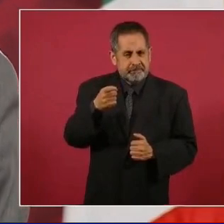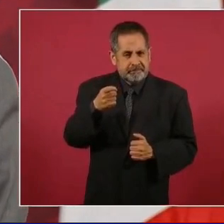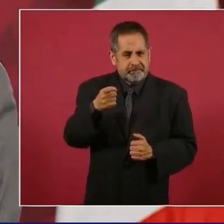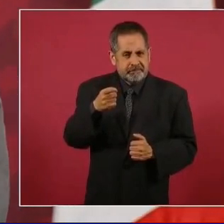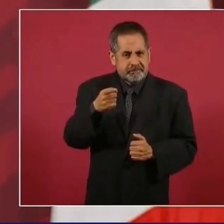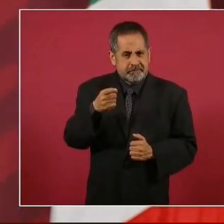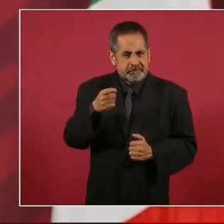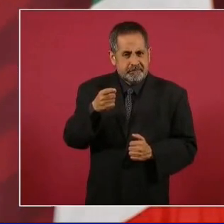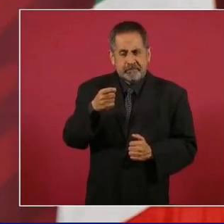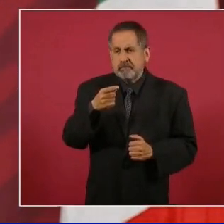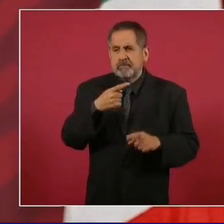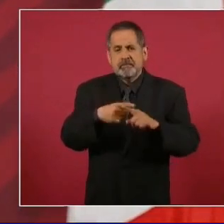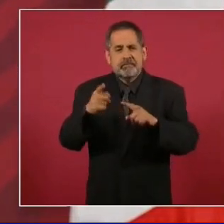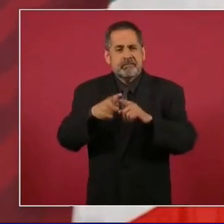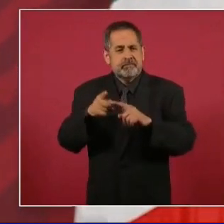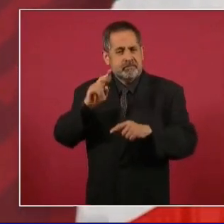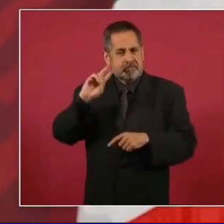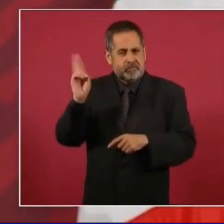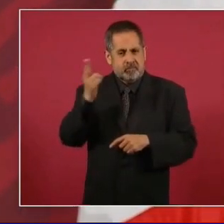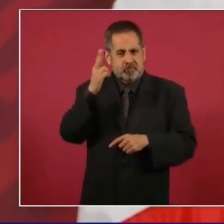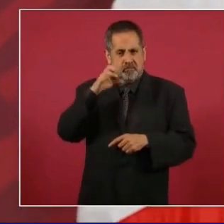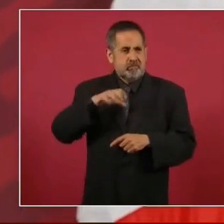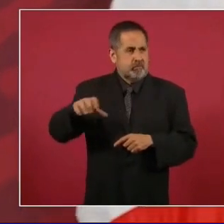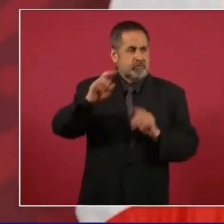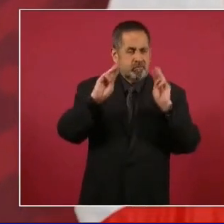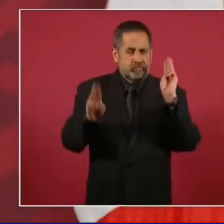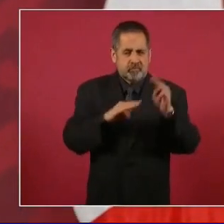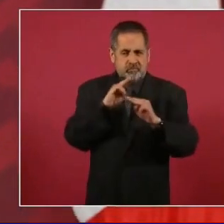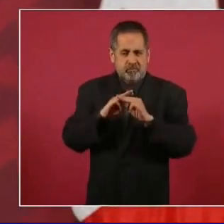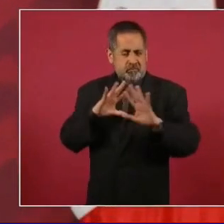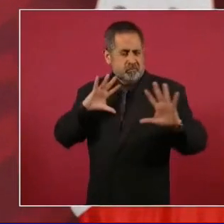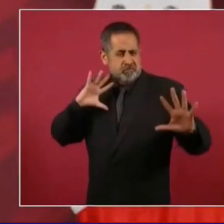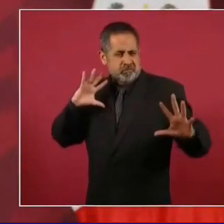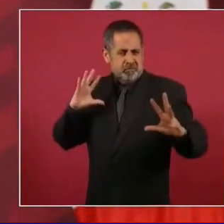varias universidades del mundo,